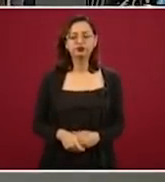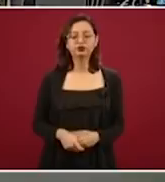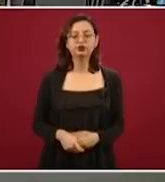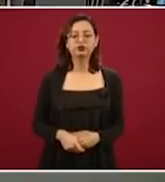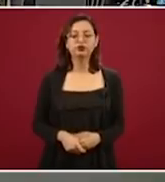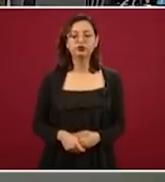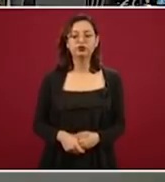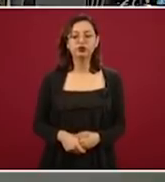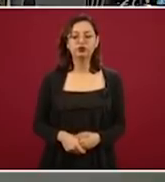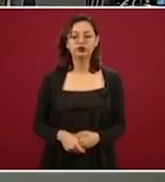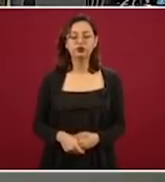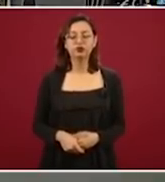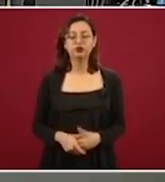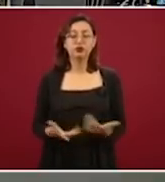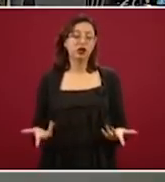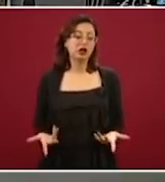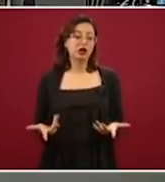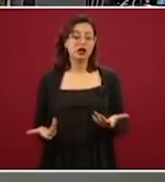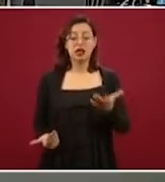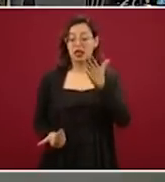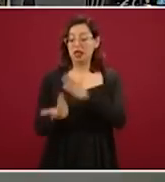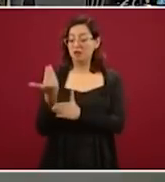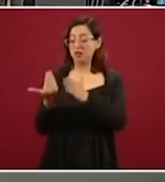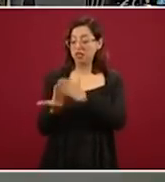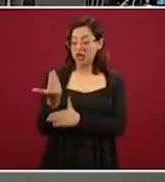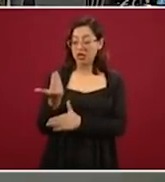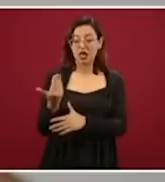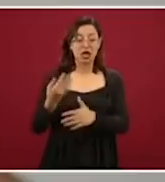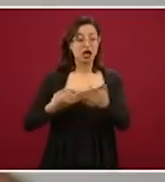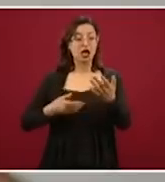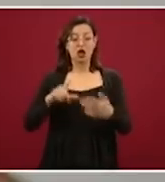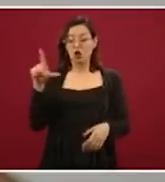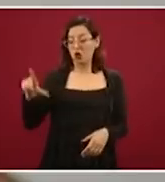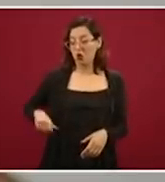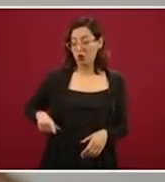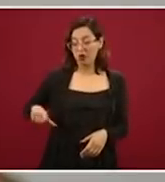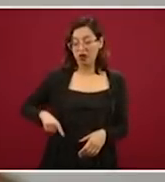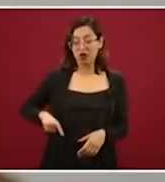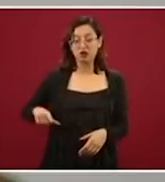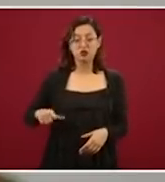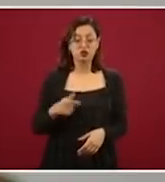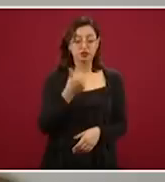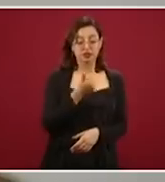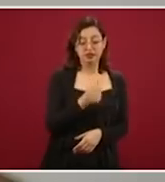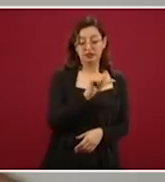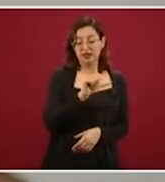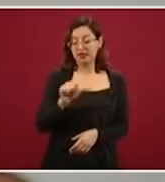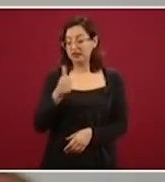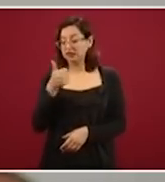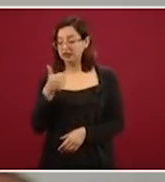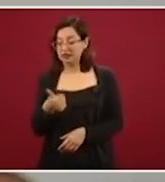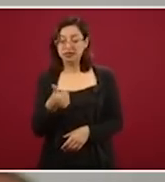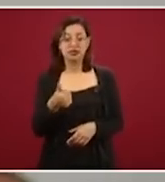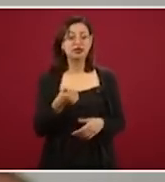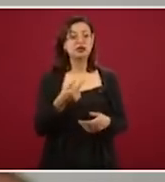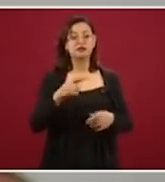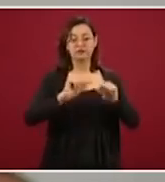estas reuniones de gabinete de seguridad que hacemos en la mañana aquí en Palacio, de 6 a 7, se